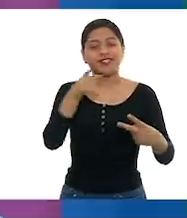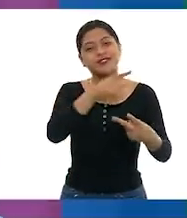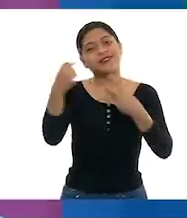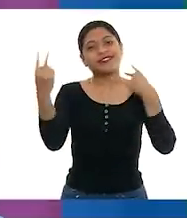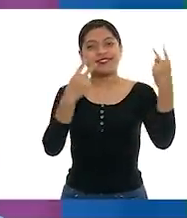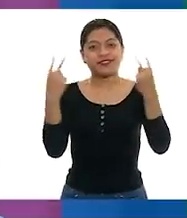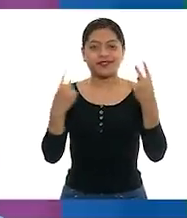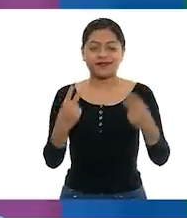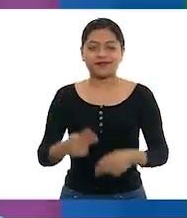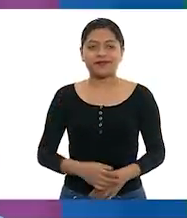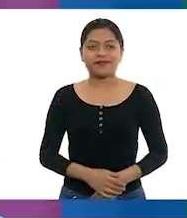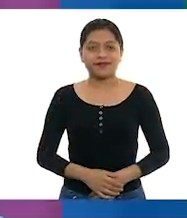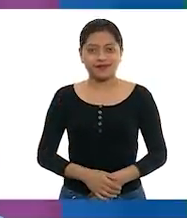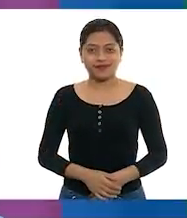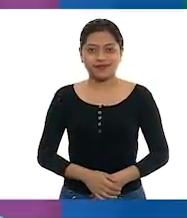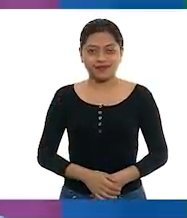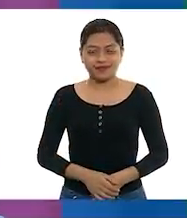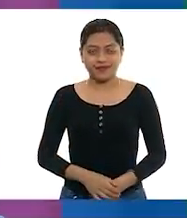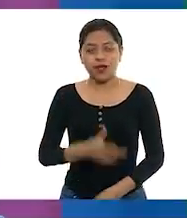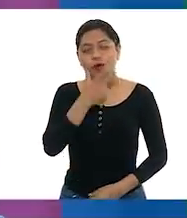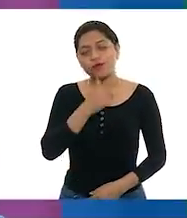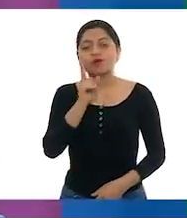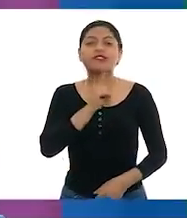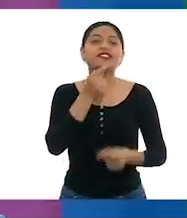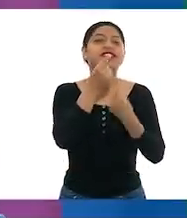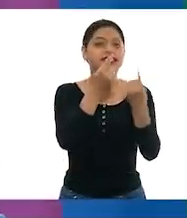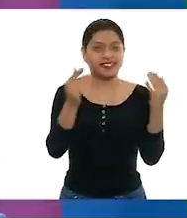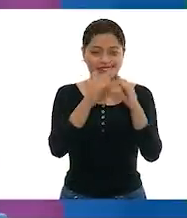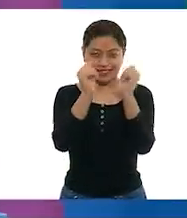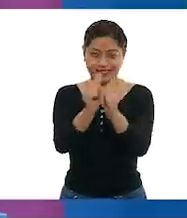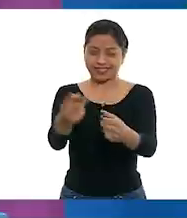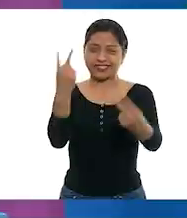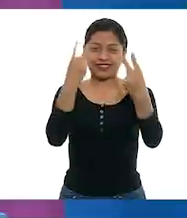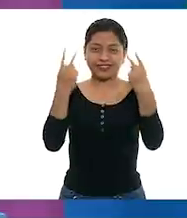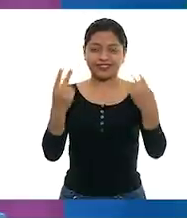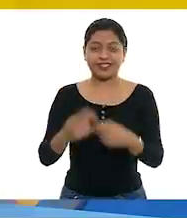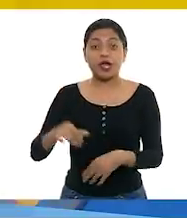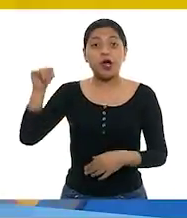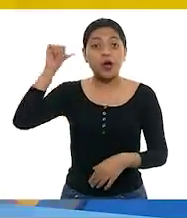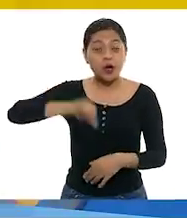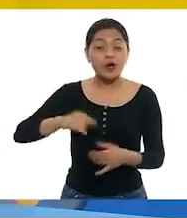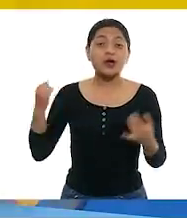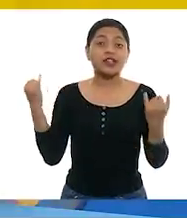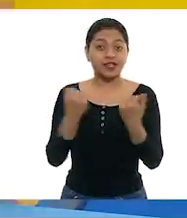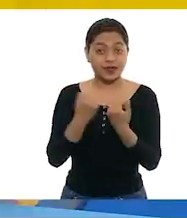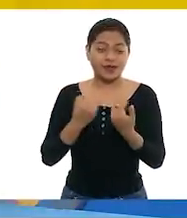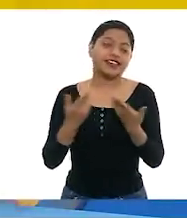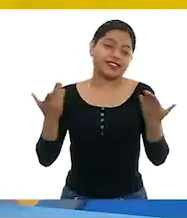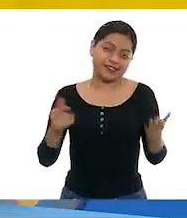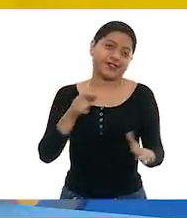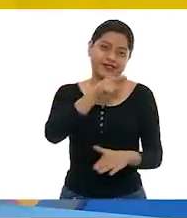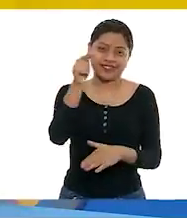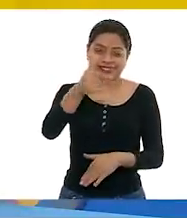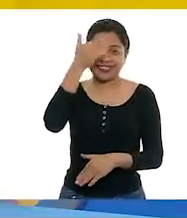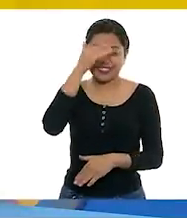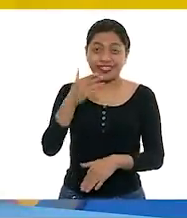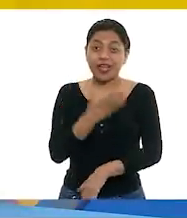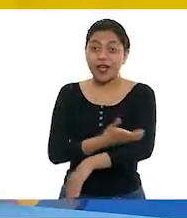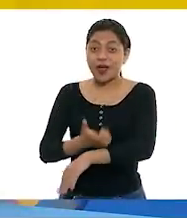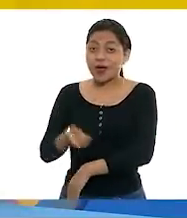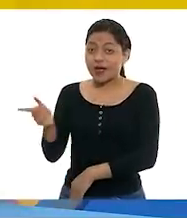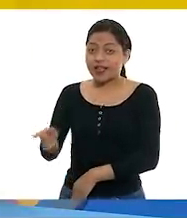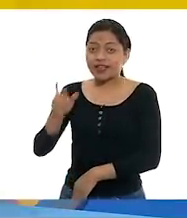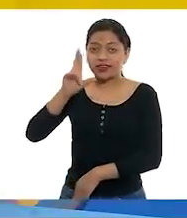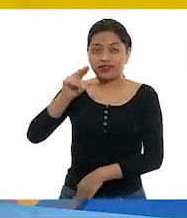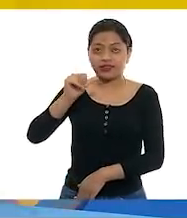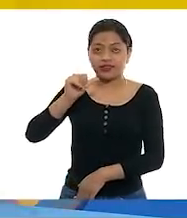contigo, con ustedes y con los niños y las niñas que nos ven desde casa. Hoy también, bueno, pues, como saben, nos va a acompañar Raulito y